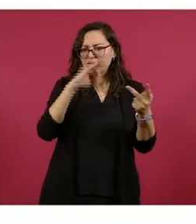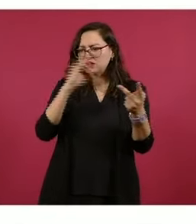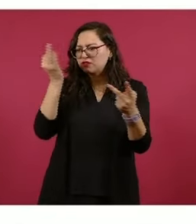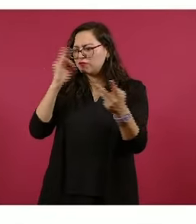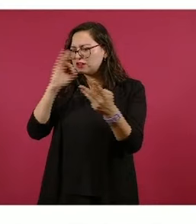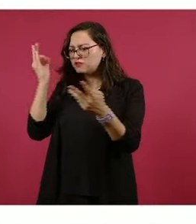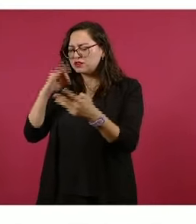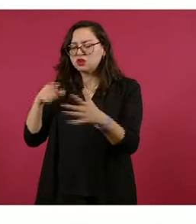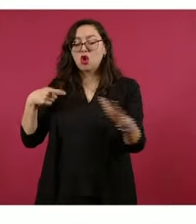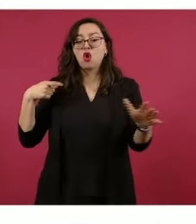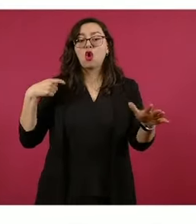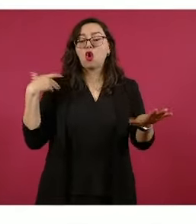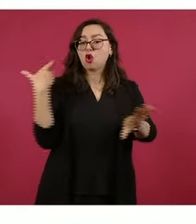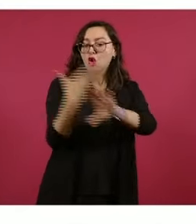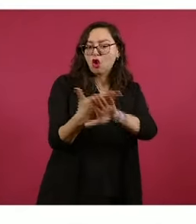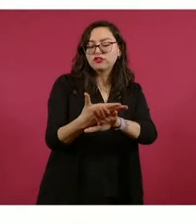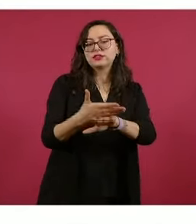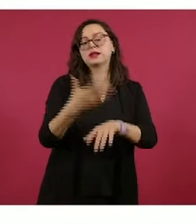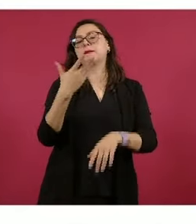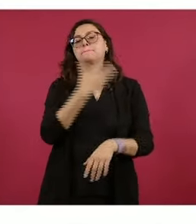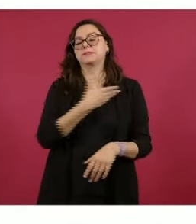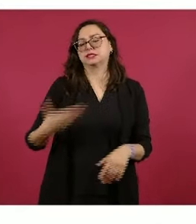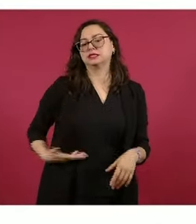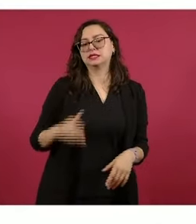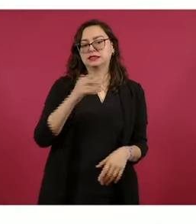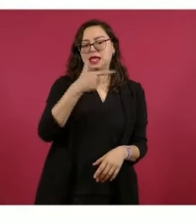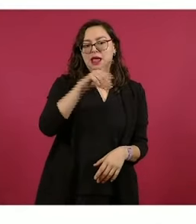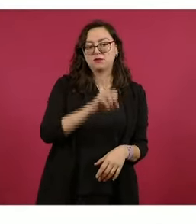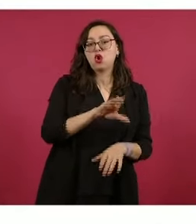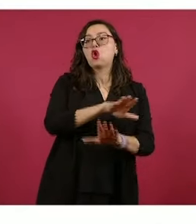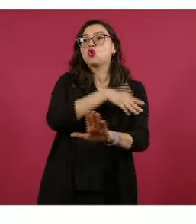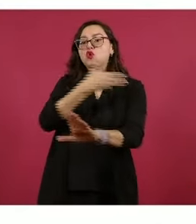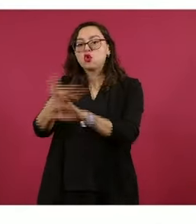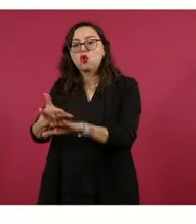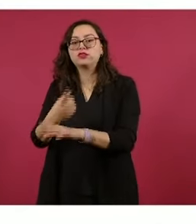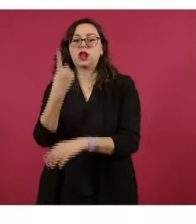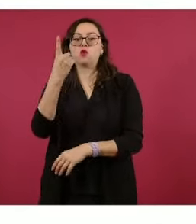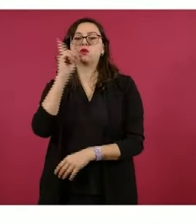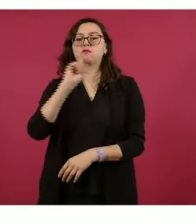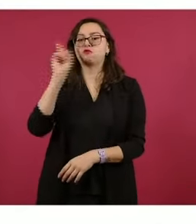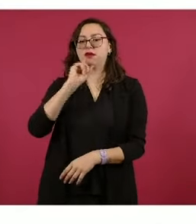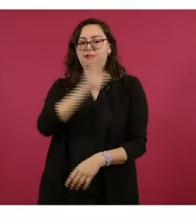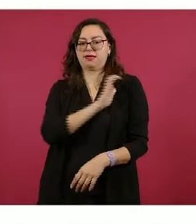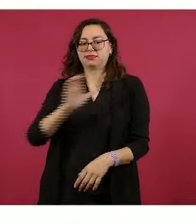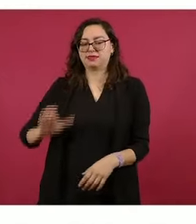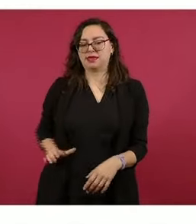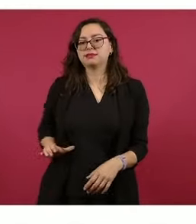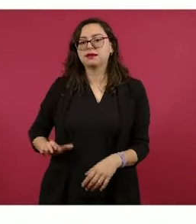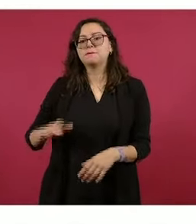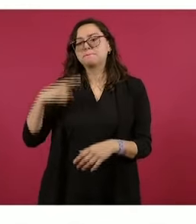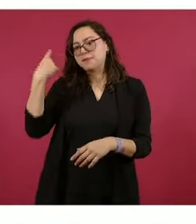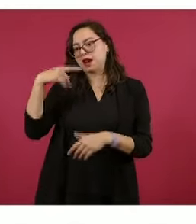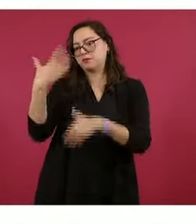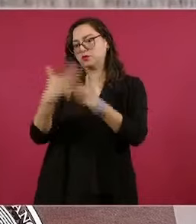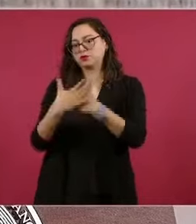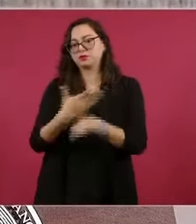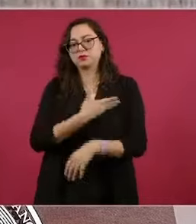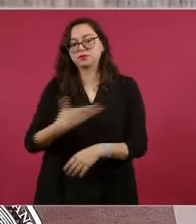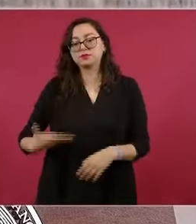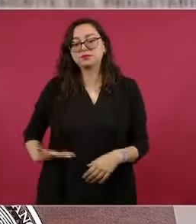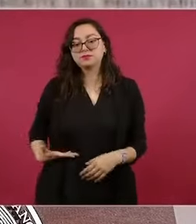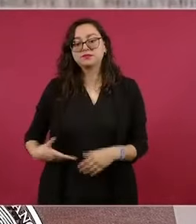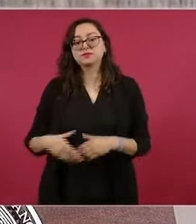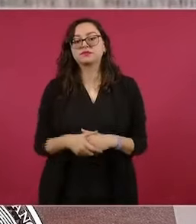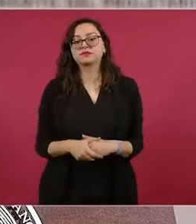candidata presidencial. Varias de esas páginas conectan con la empresa MW Group, con Razón Social,